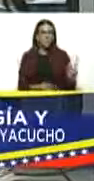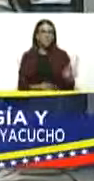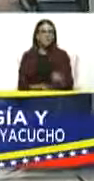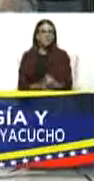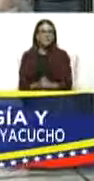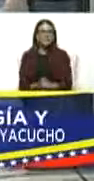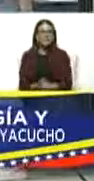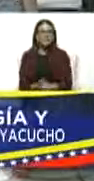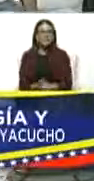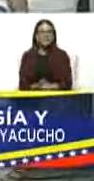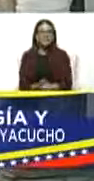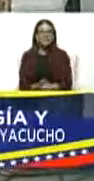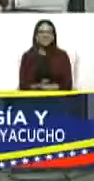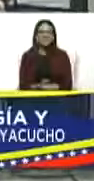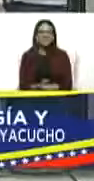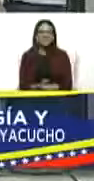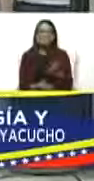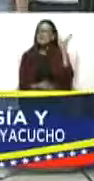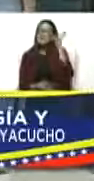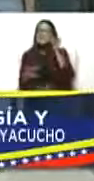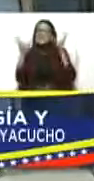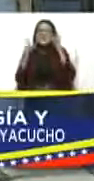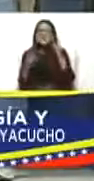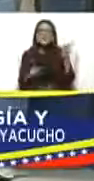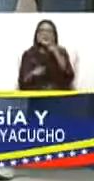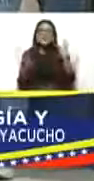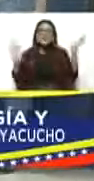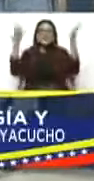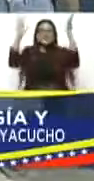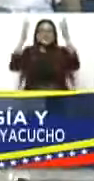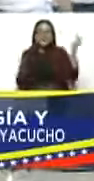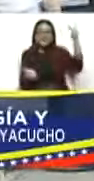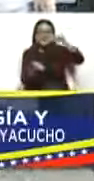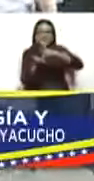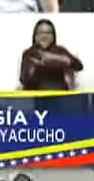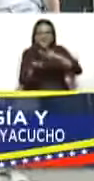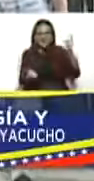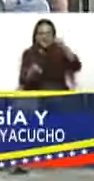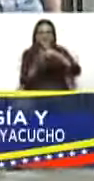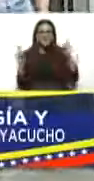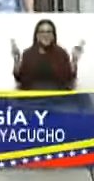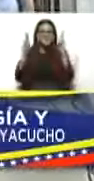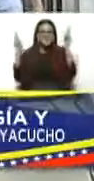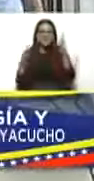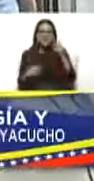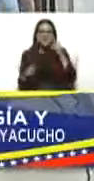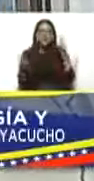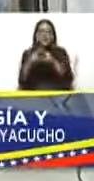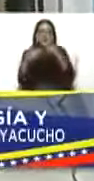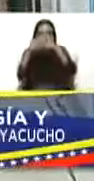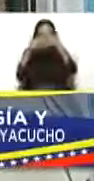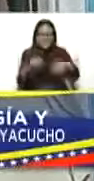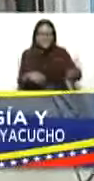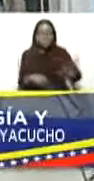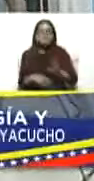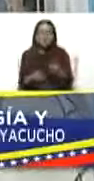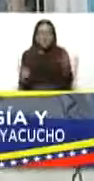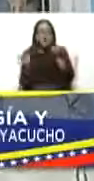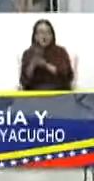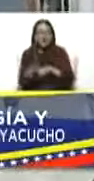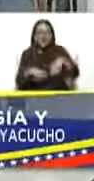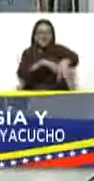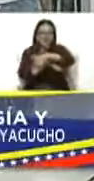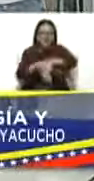Y suena el quiquiriquí, porque llegó el gallo pinto, pues. Nos vemos ahora en Puerto Cabello, en las calles. Estoy en